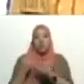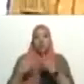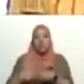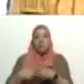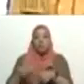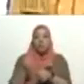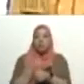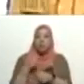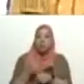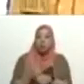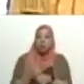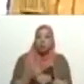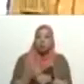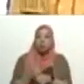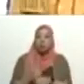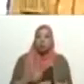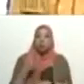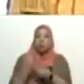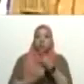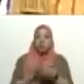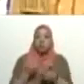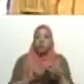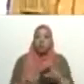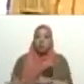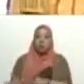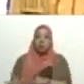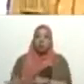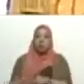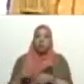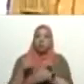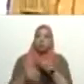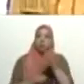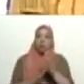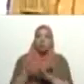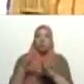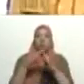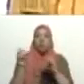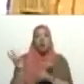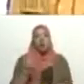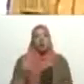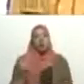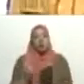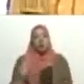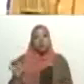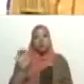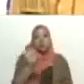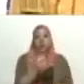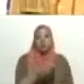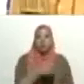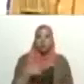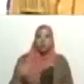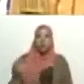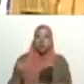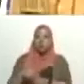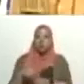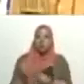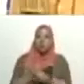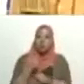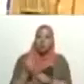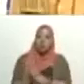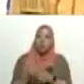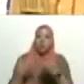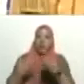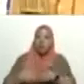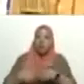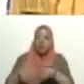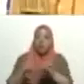inversionistas. Y estamos listos para avanzar con todos los países que quieran invertir, con todas las empresas